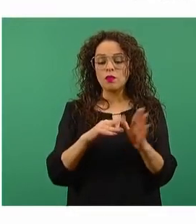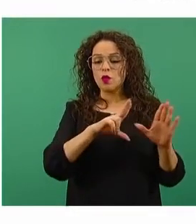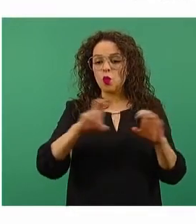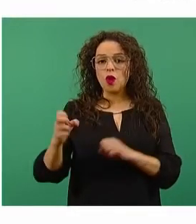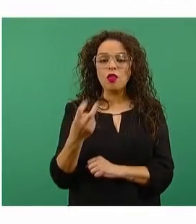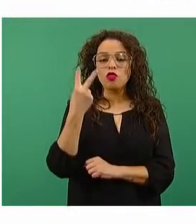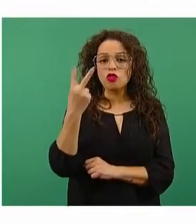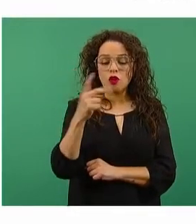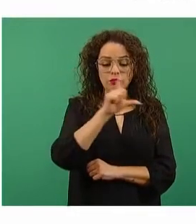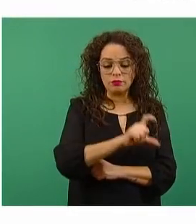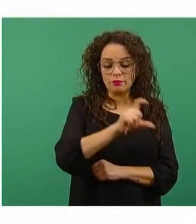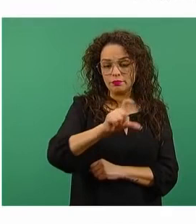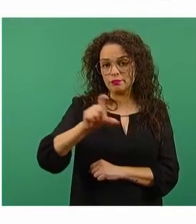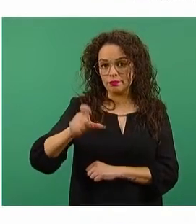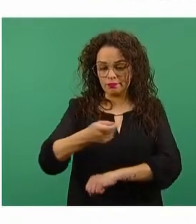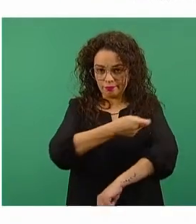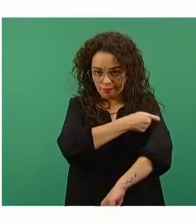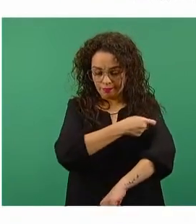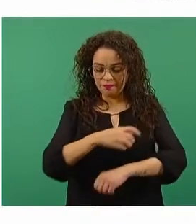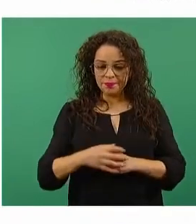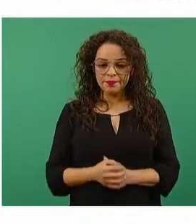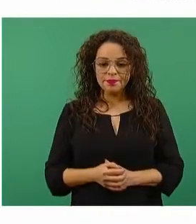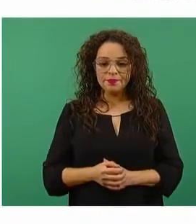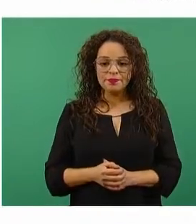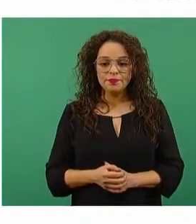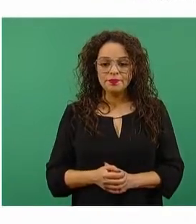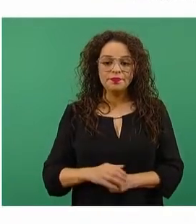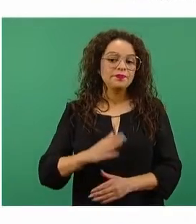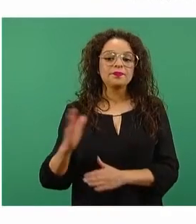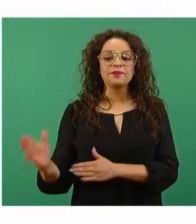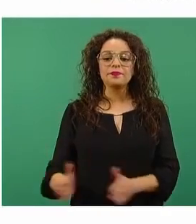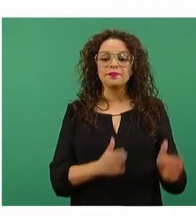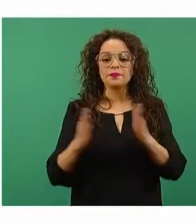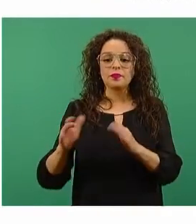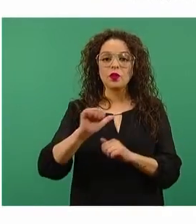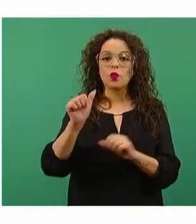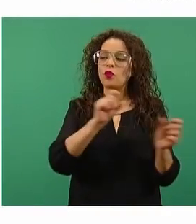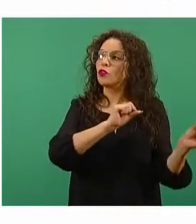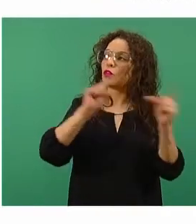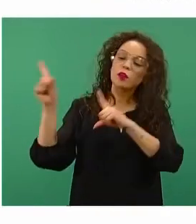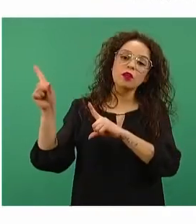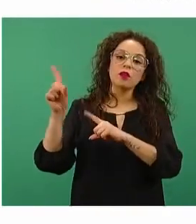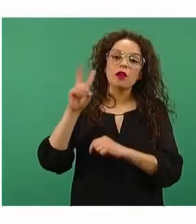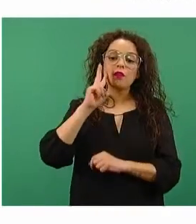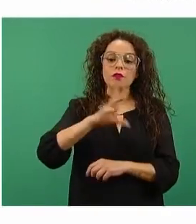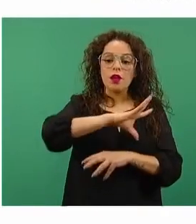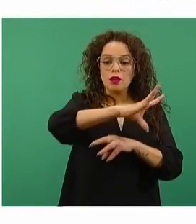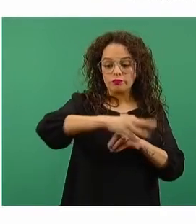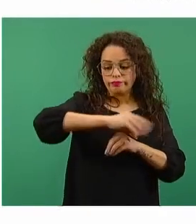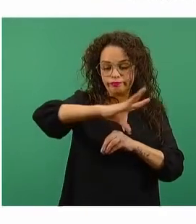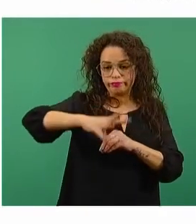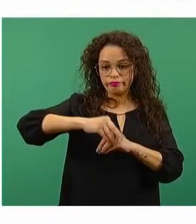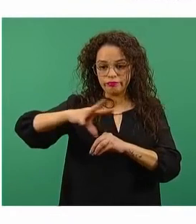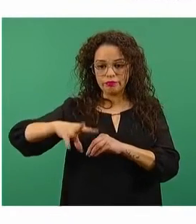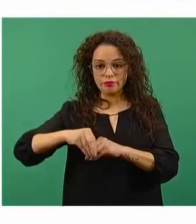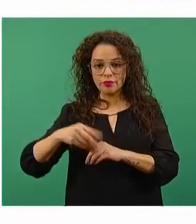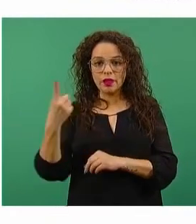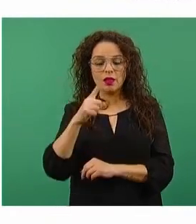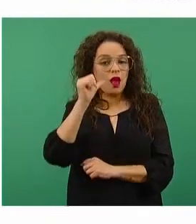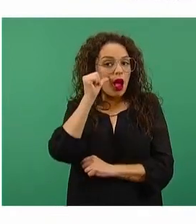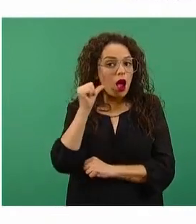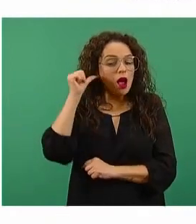51.802 dosis, y entonces si pasamos a la siguiente diapositiva, estas obviamente se suman a las que teníamos ya el día de